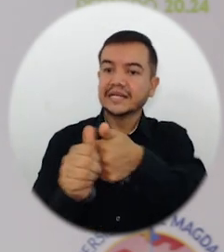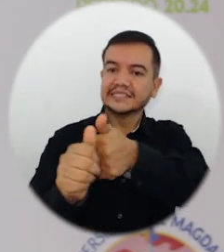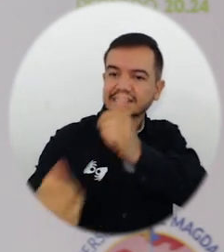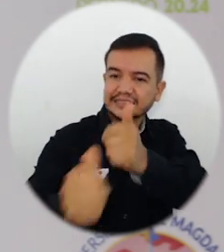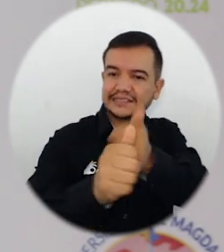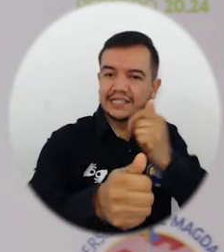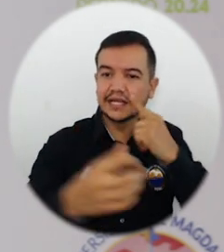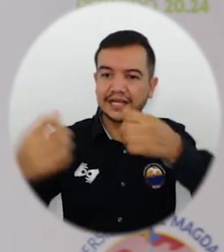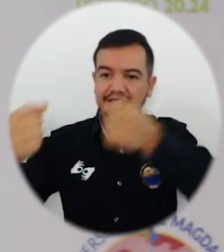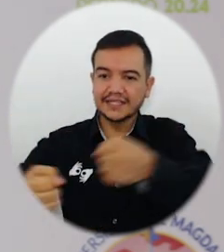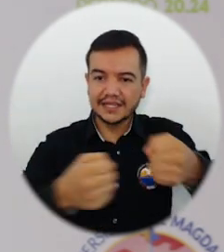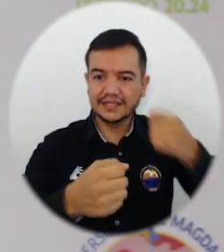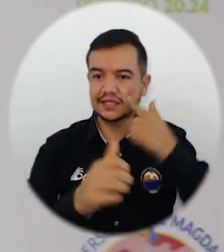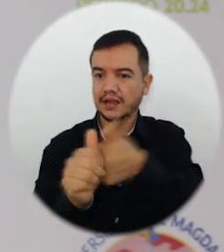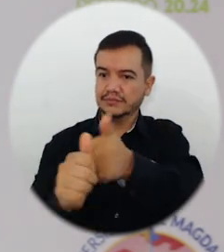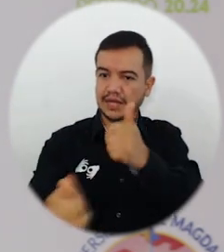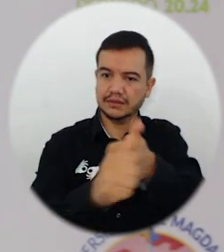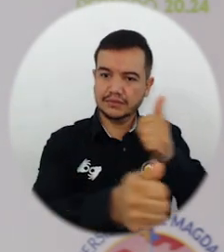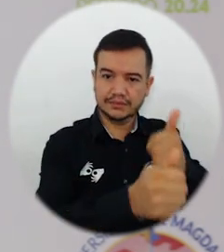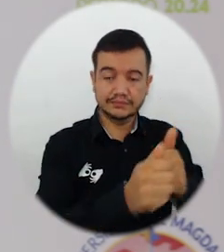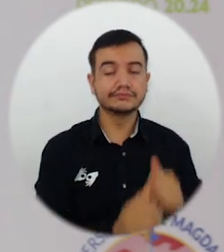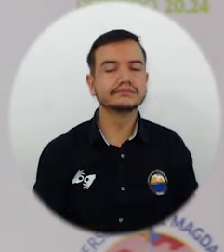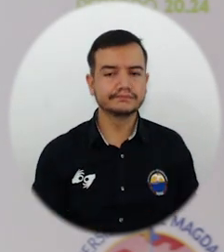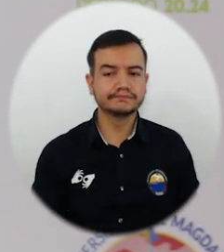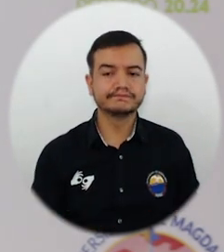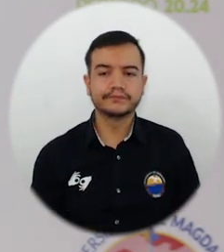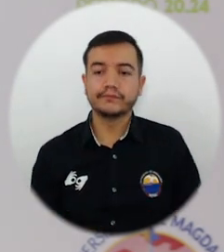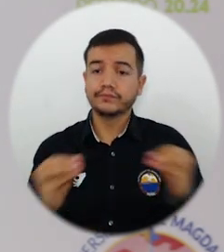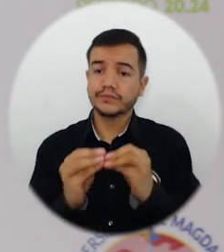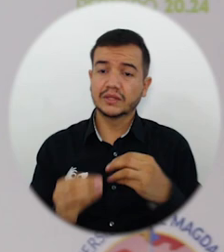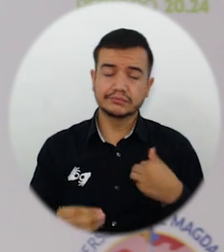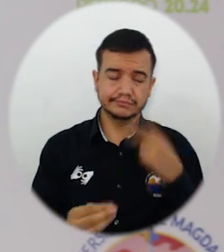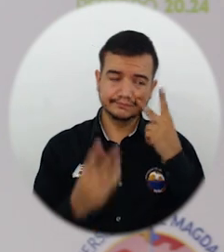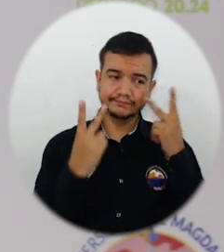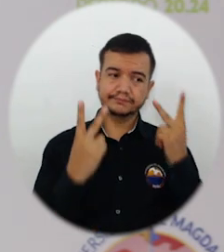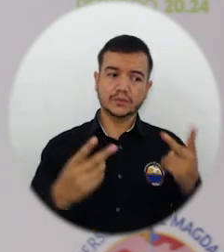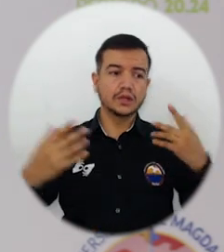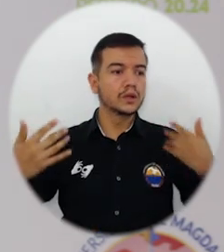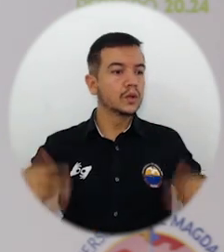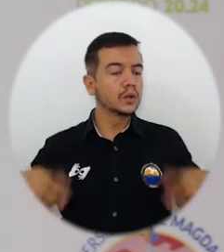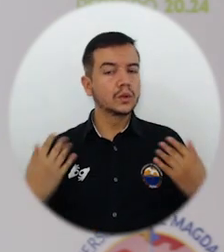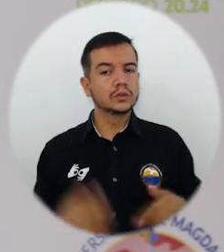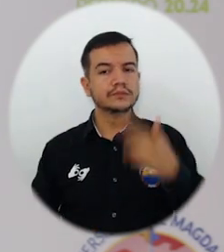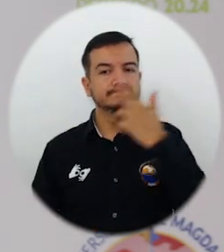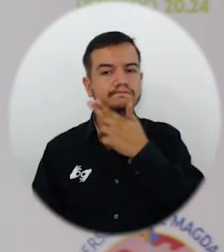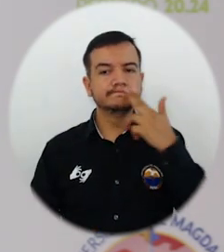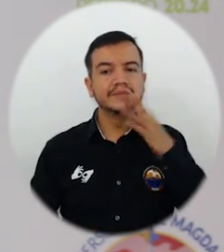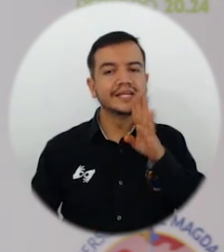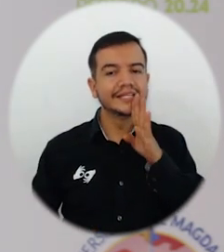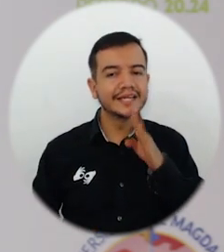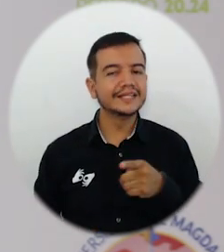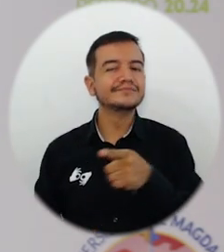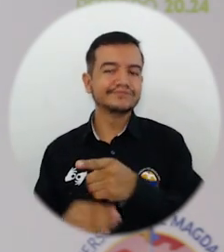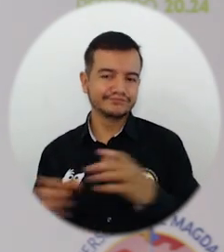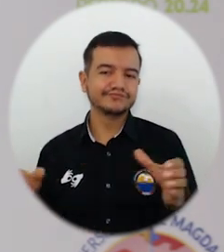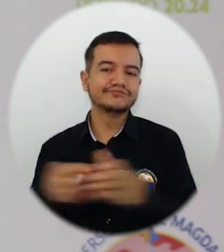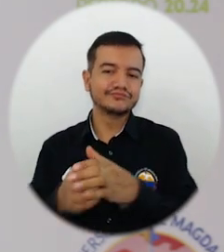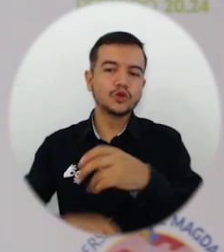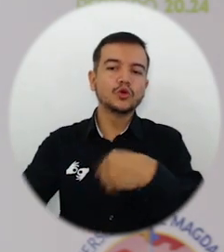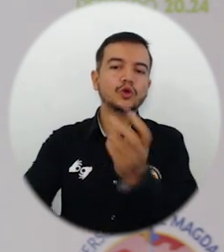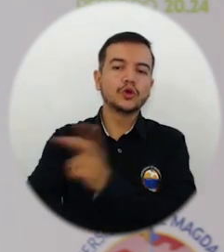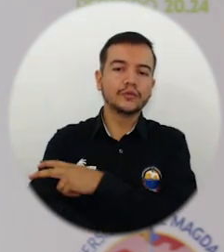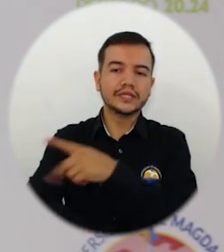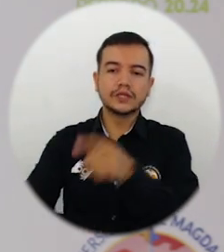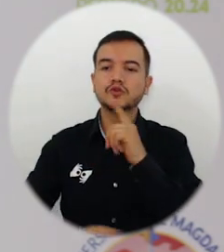eso, reconozco y valoro el esfuerzo y el compromiso autónomo del Comité de Matrícula Cero, integrado